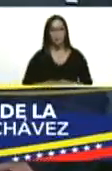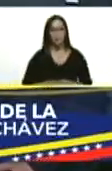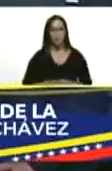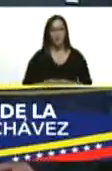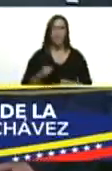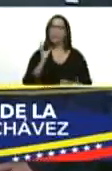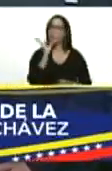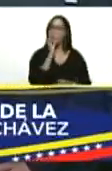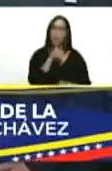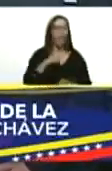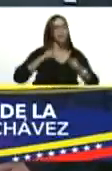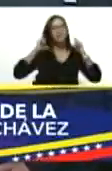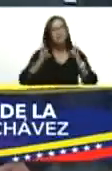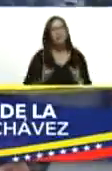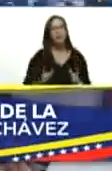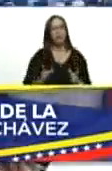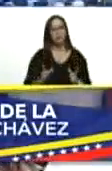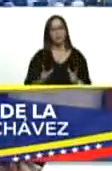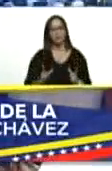que no daremos descanso